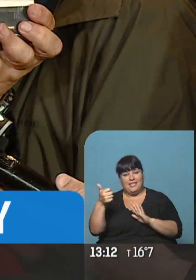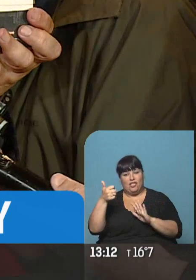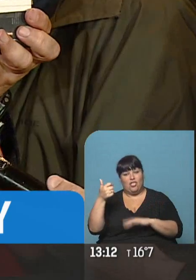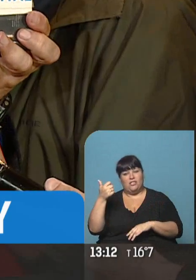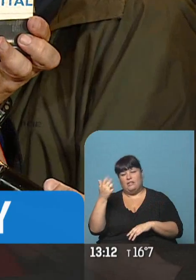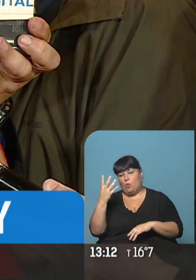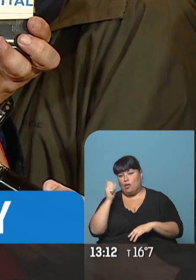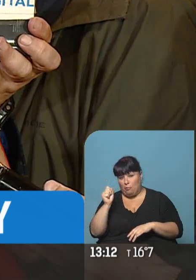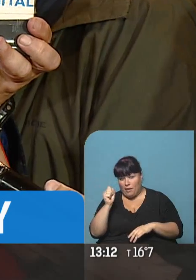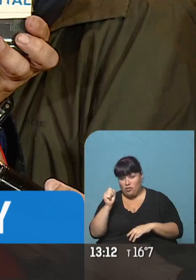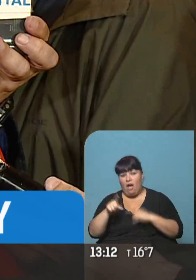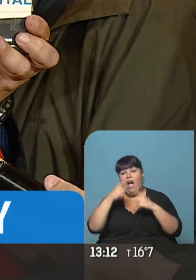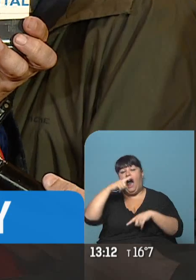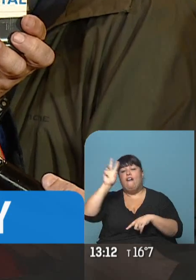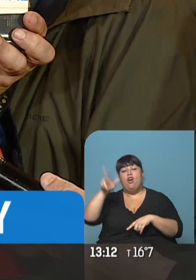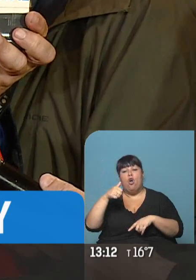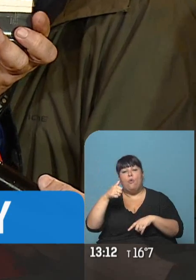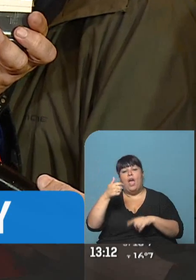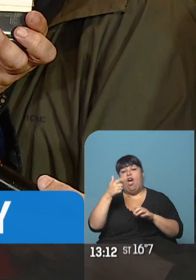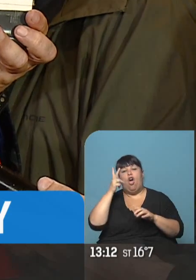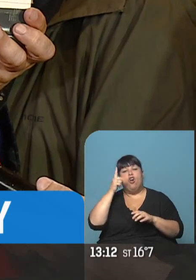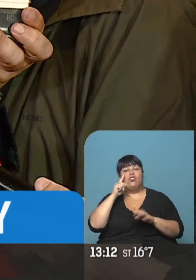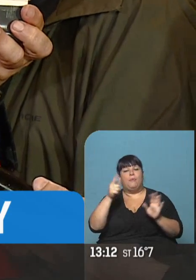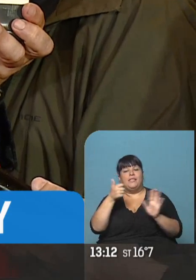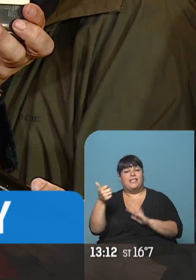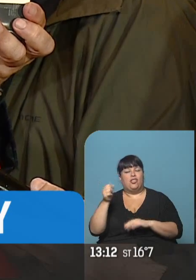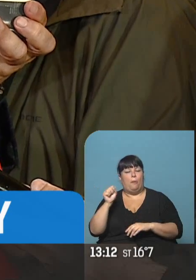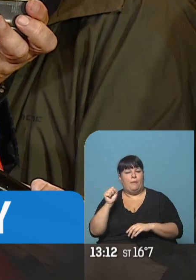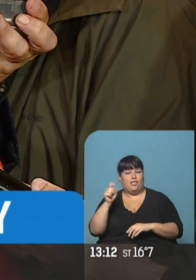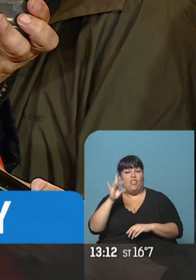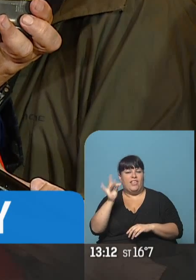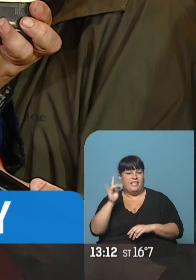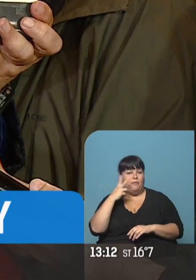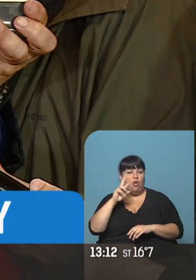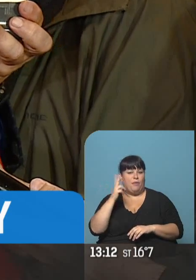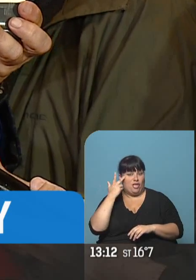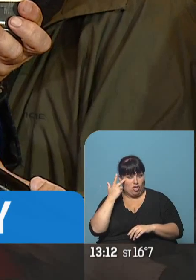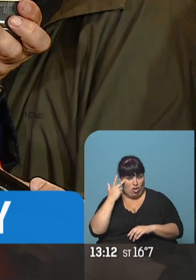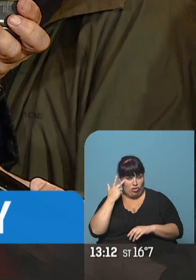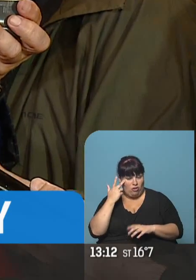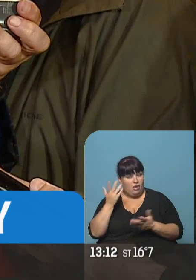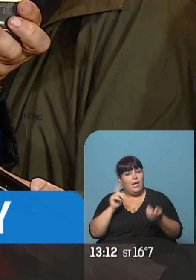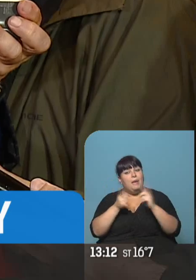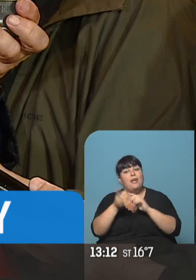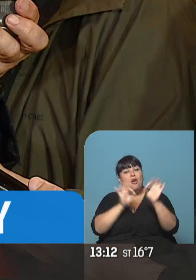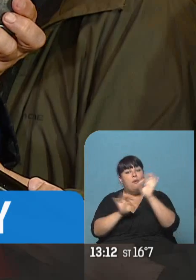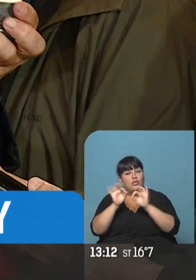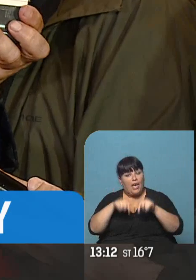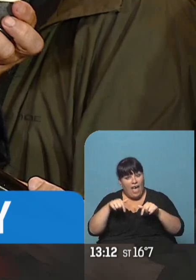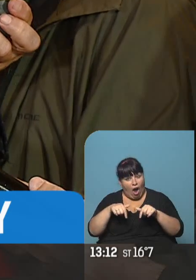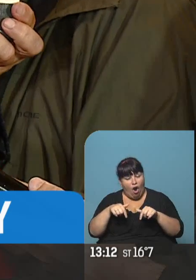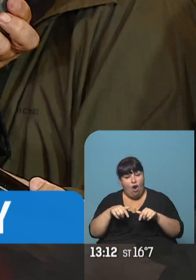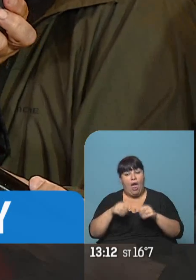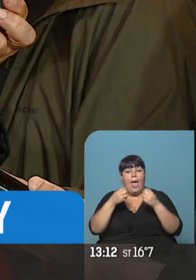7.664 pesos, terminan cobrando unos 8.600 pesos en el mes de diciembre de 2018. Cambio con la fórmula